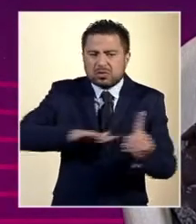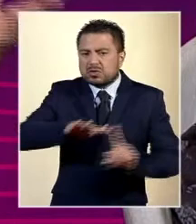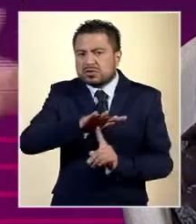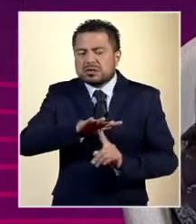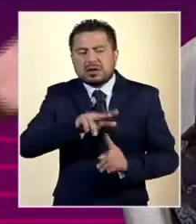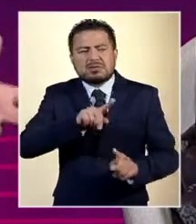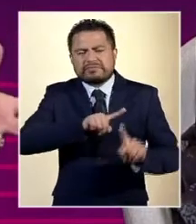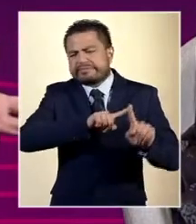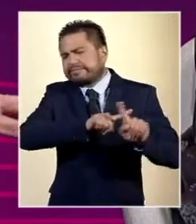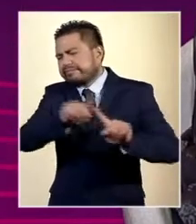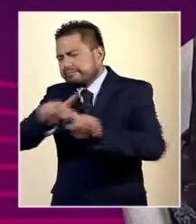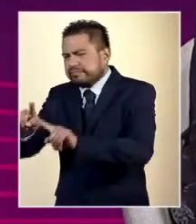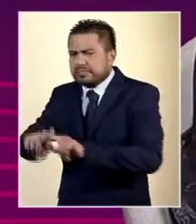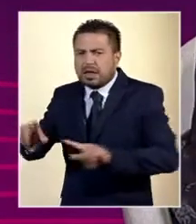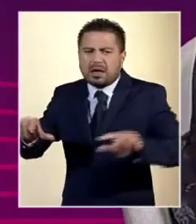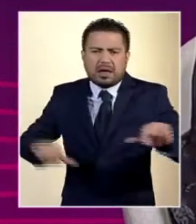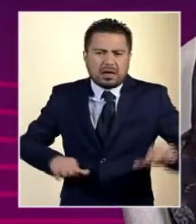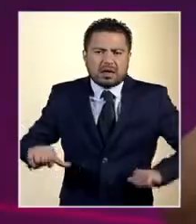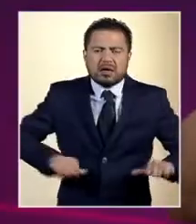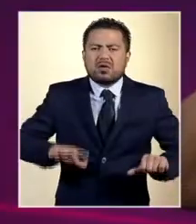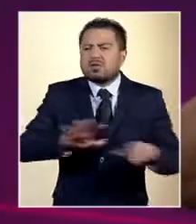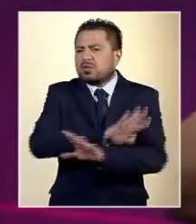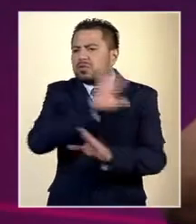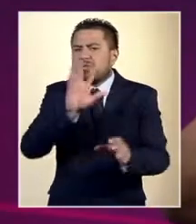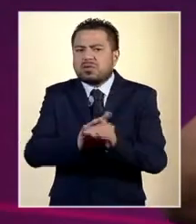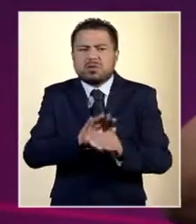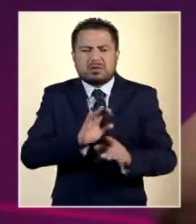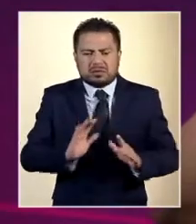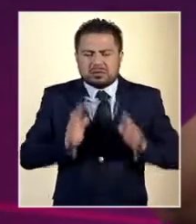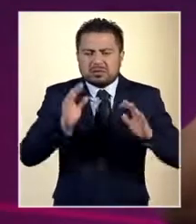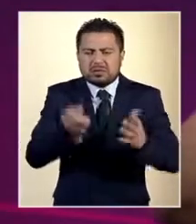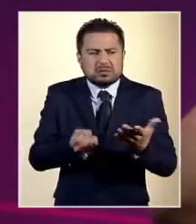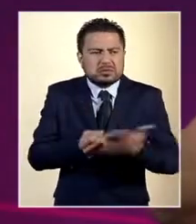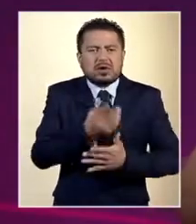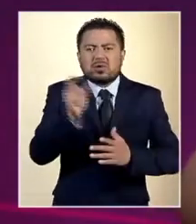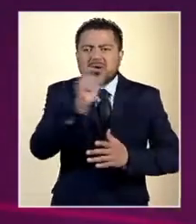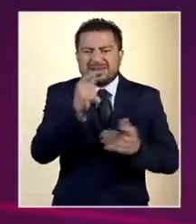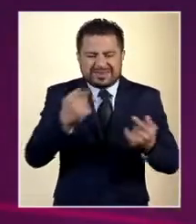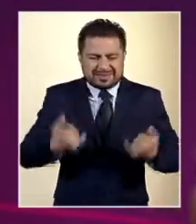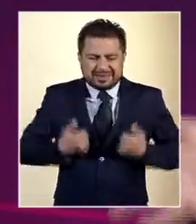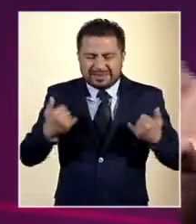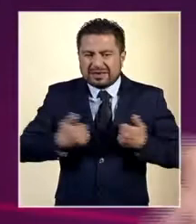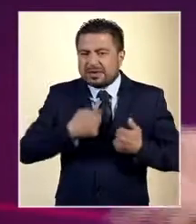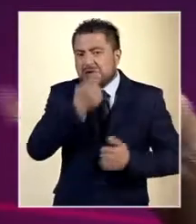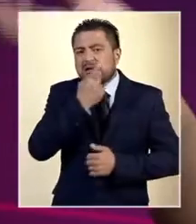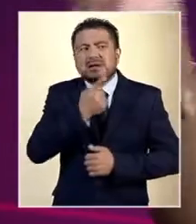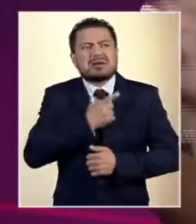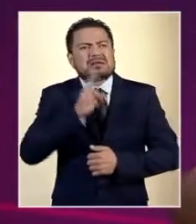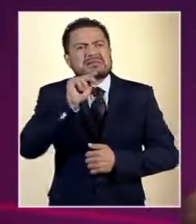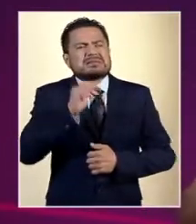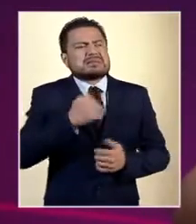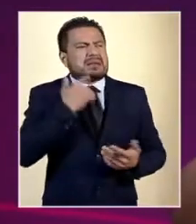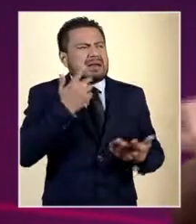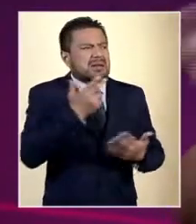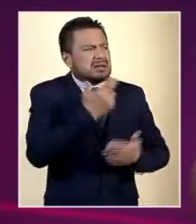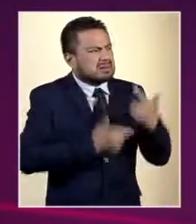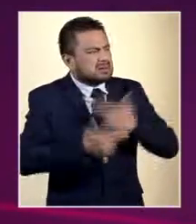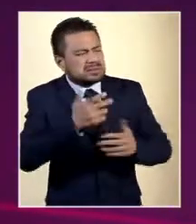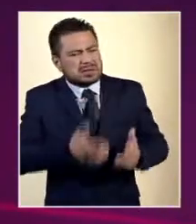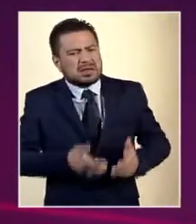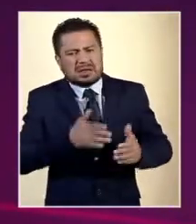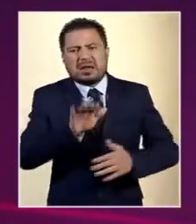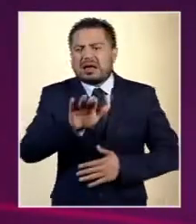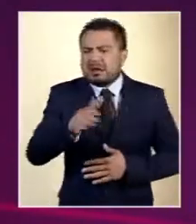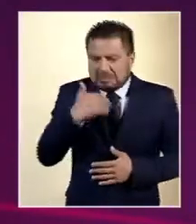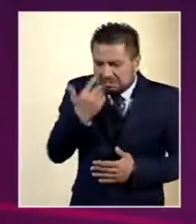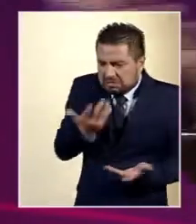de variedad de actividades, de todo lo que surge. Cuando un chavo o una chava nos dice, es que yo ya no me quiero regresar a la calle, bueno, manito, ¿y